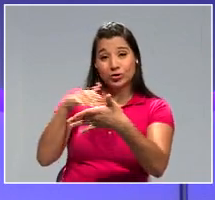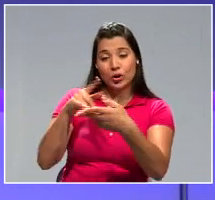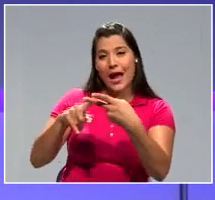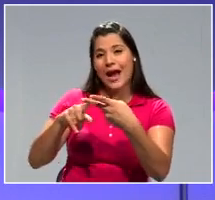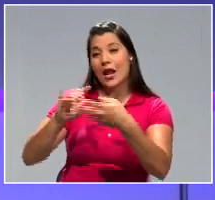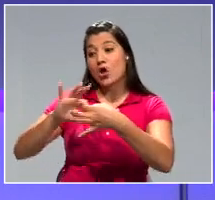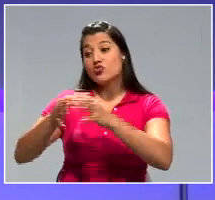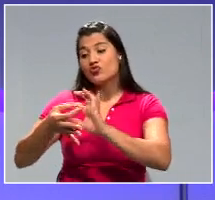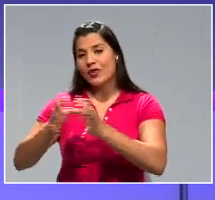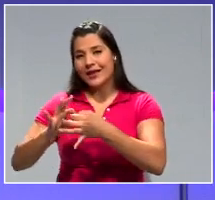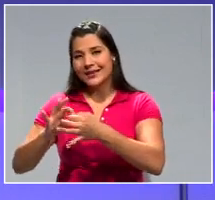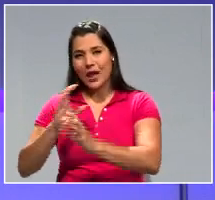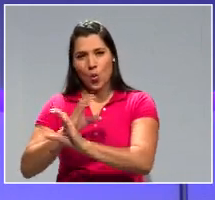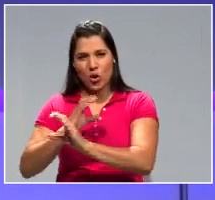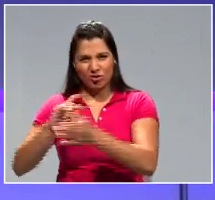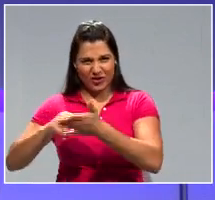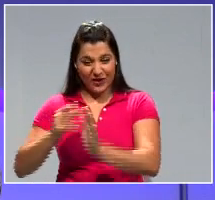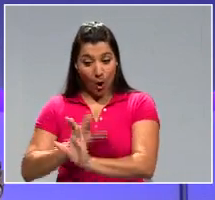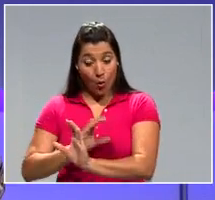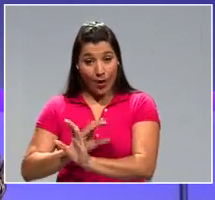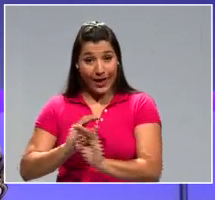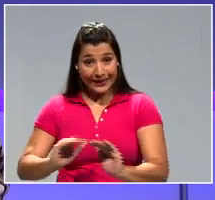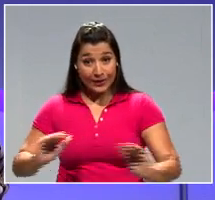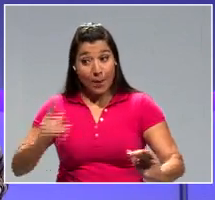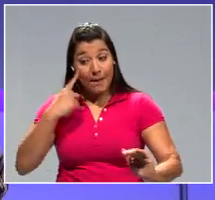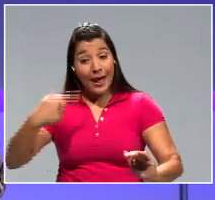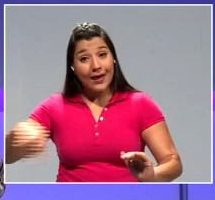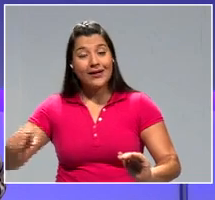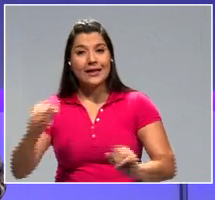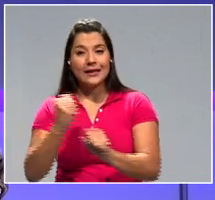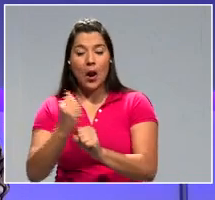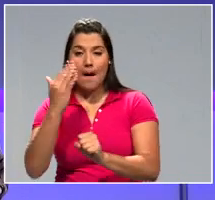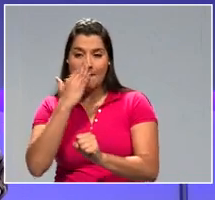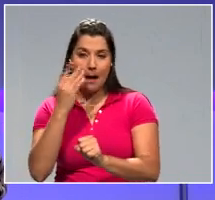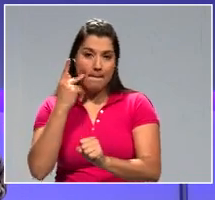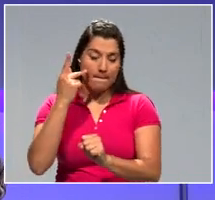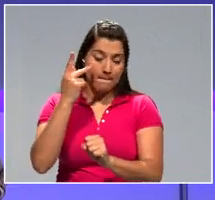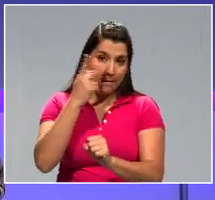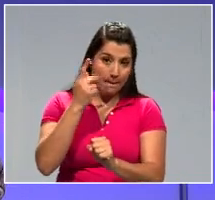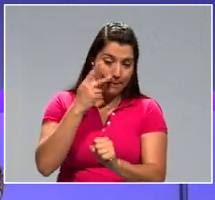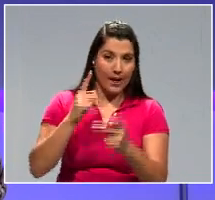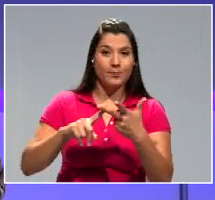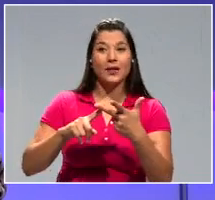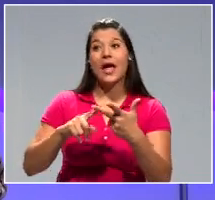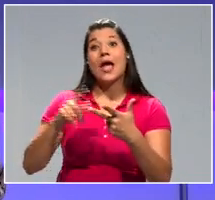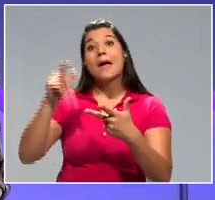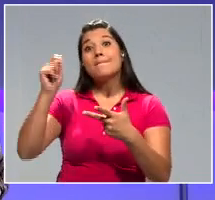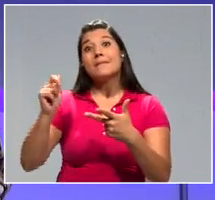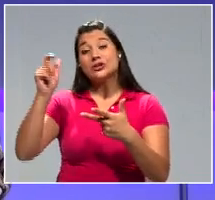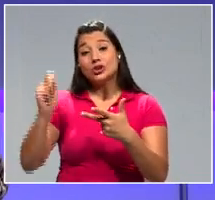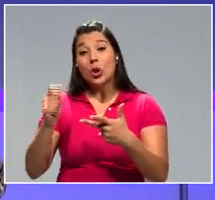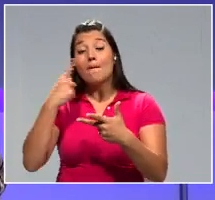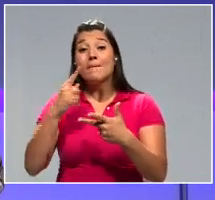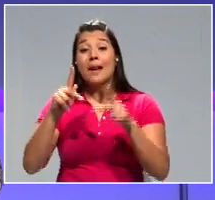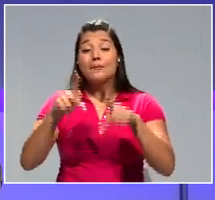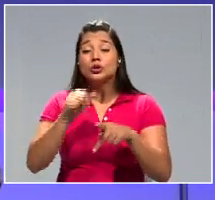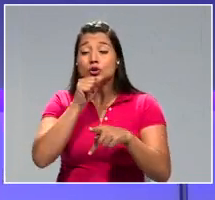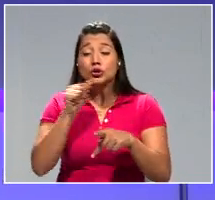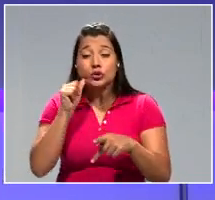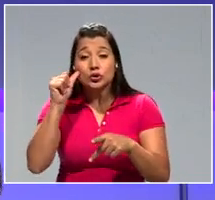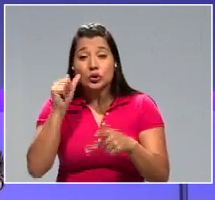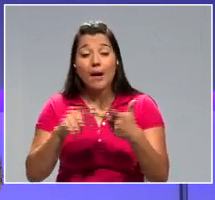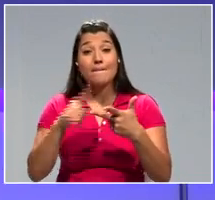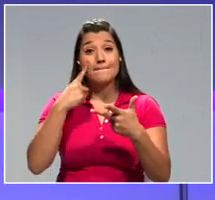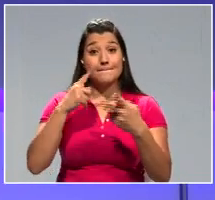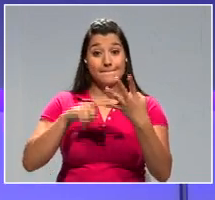cuido, transferencias, pensiones del régimen no contributivo para adultos mayores o para personas con discapacidad. Ahí